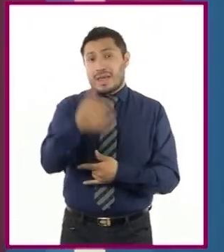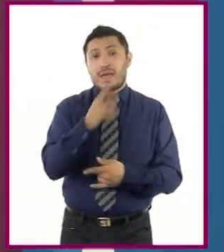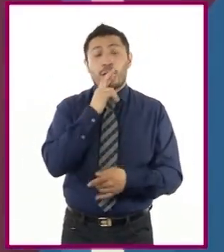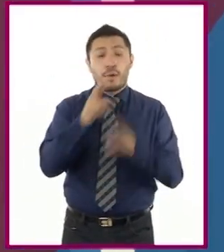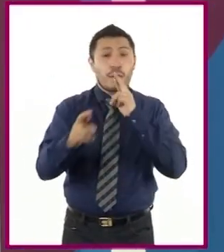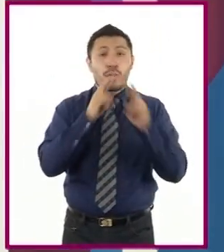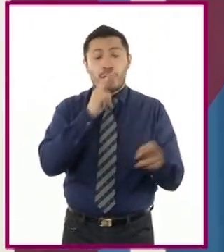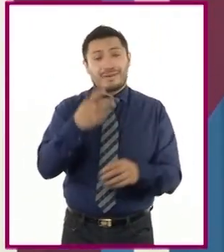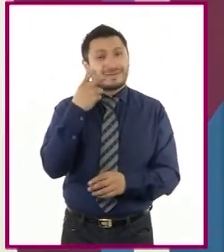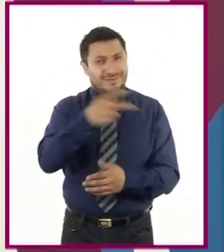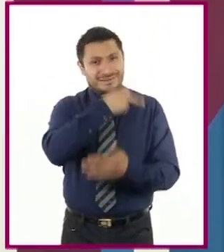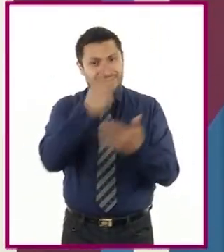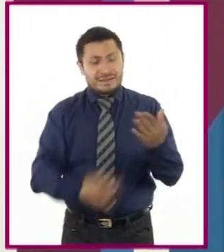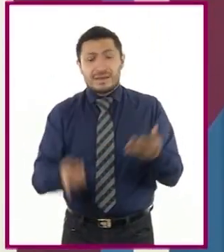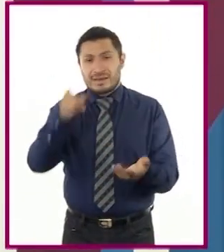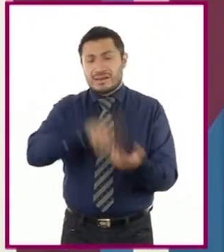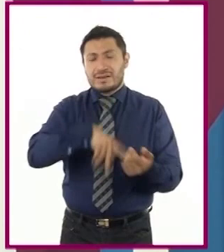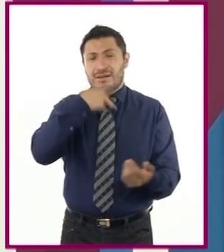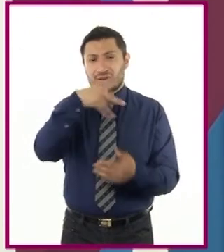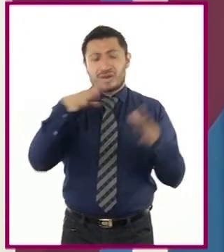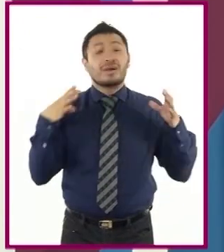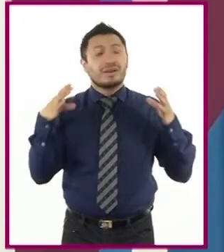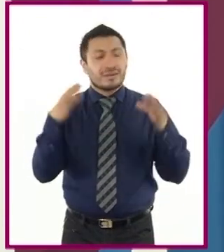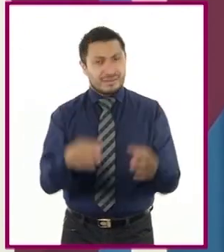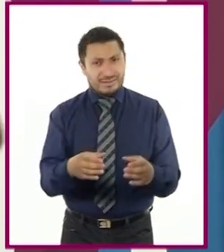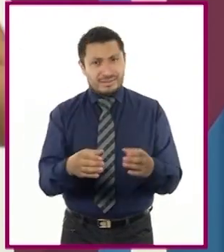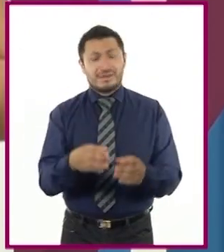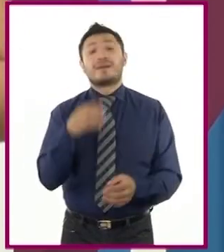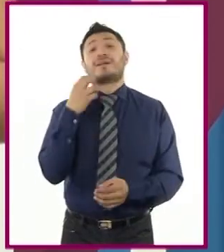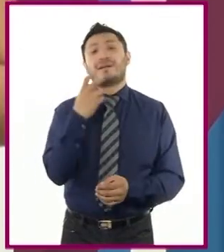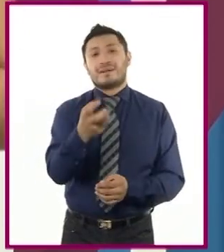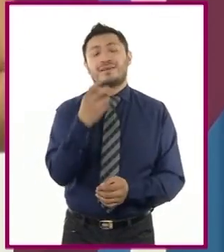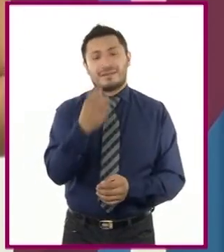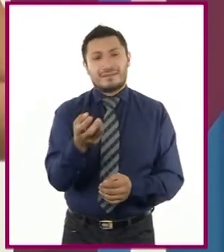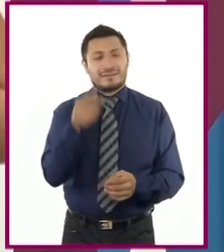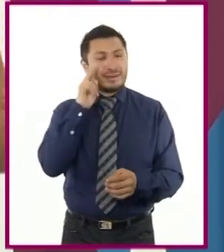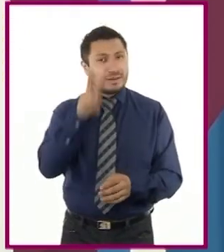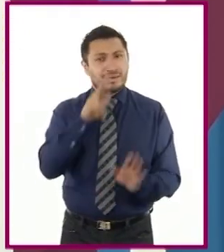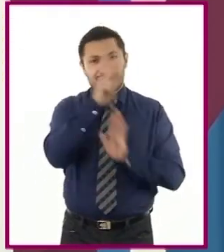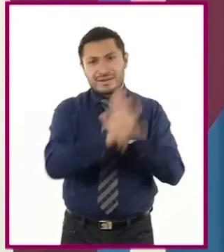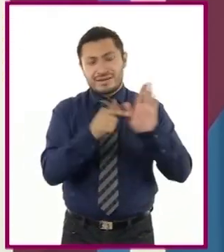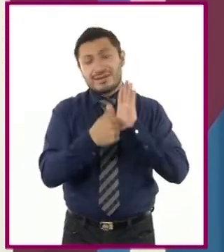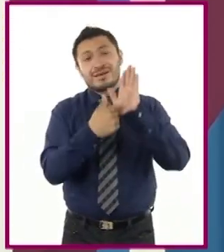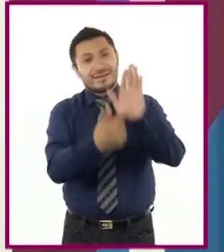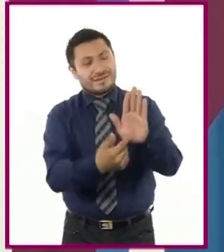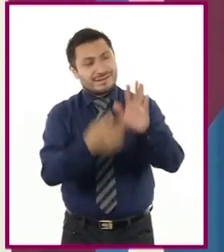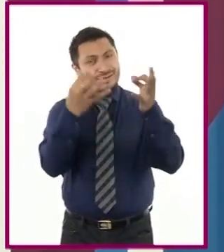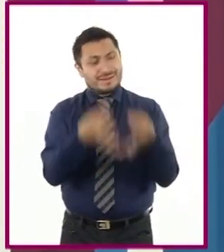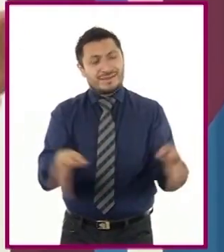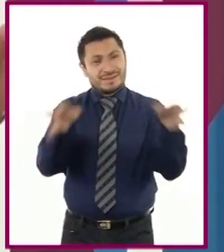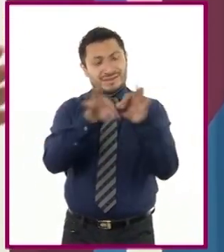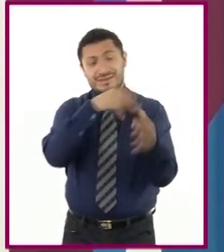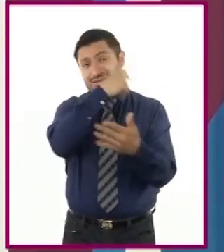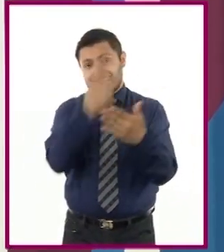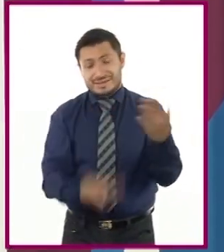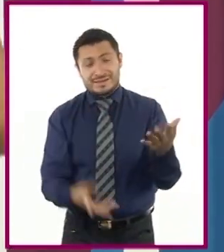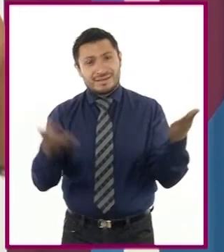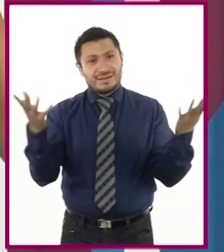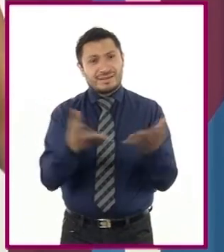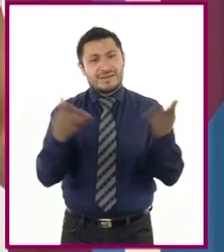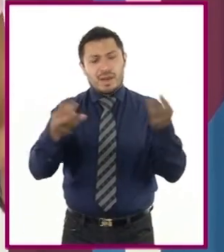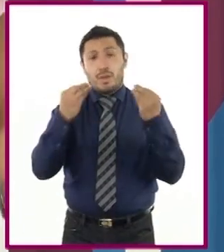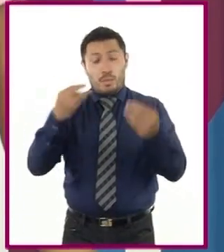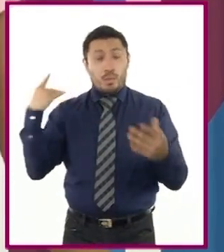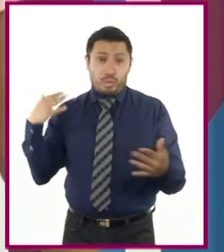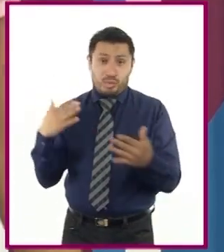de dicho programa en su localidad. De hecho, vamos a ver un video sobre este importante programa que lleva